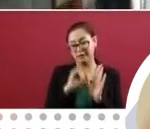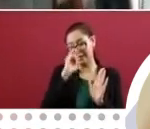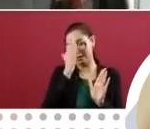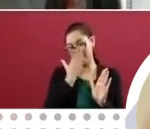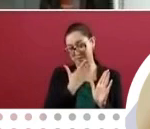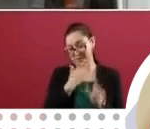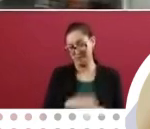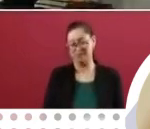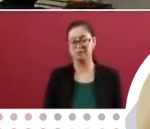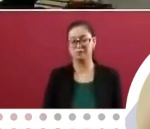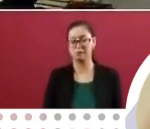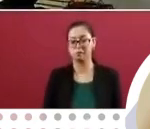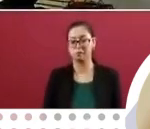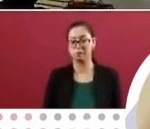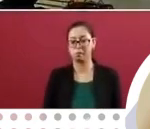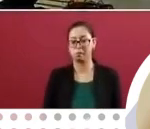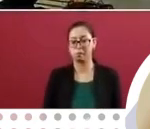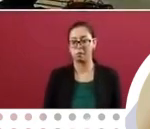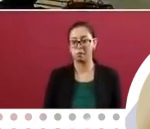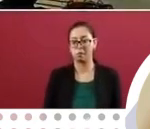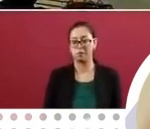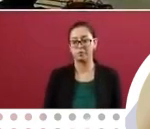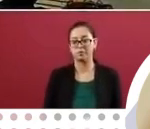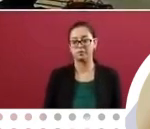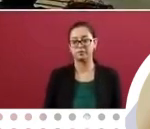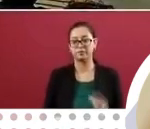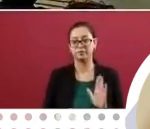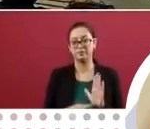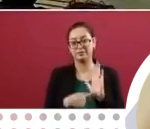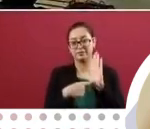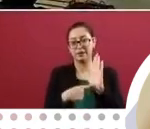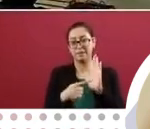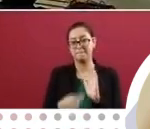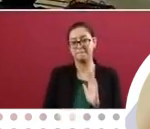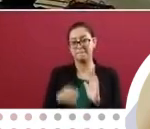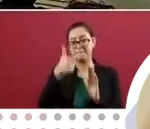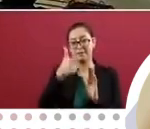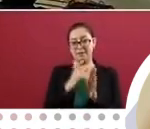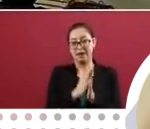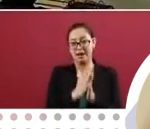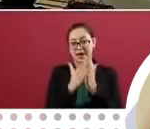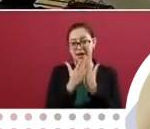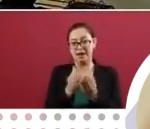de trabajo, no de libros de texto, debido a que se incluyeron